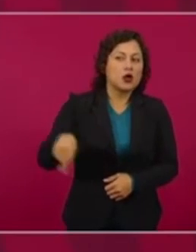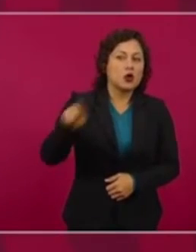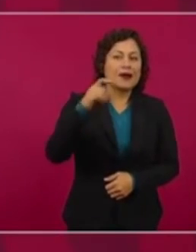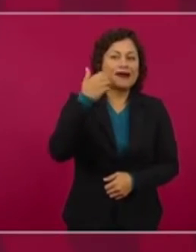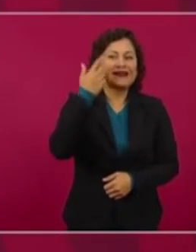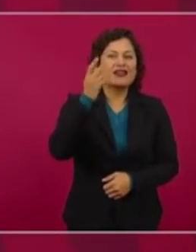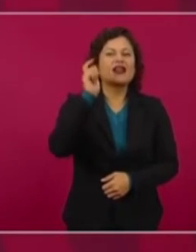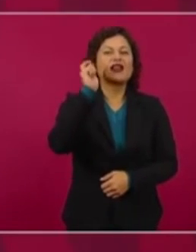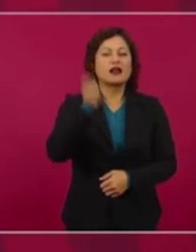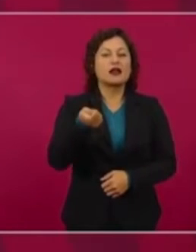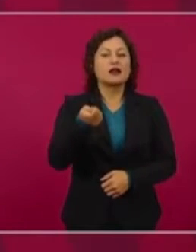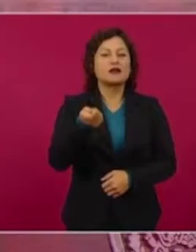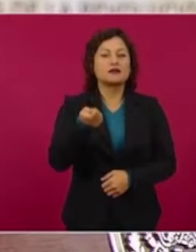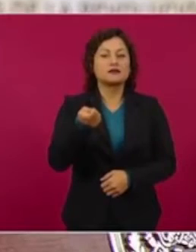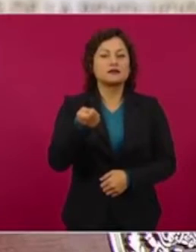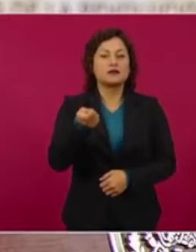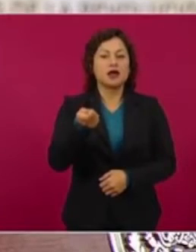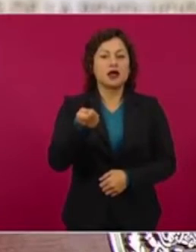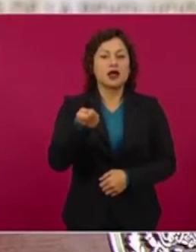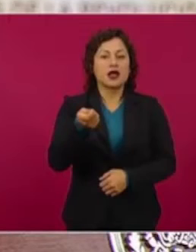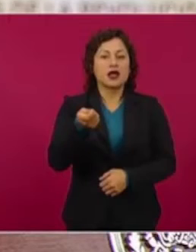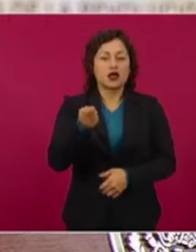es seguir recibiendo subsidio